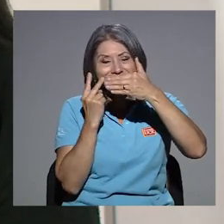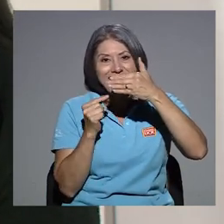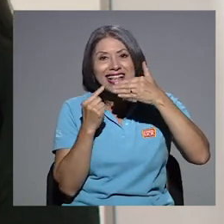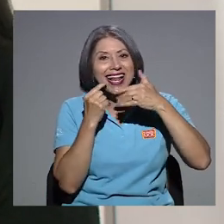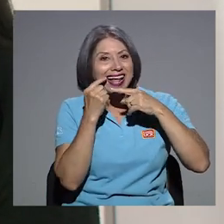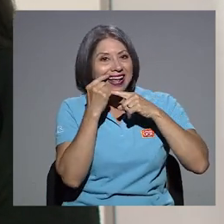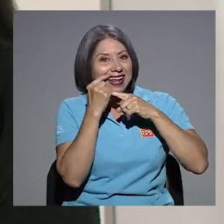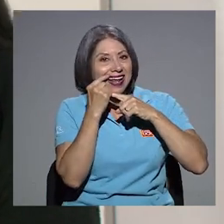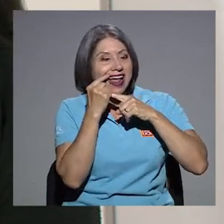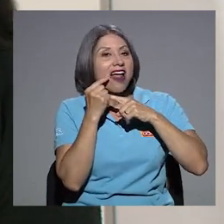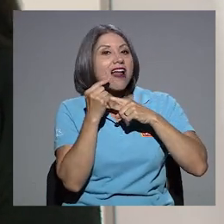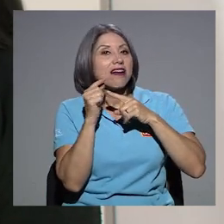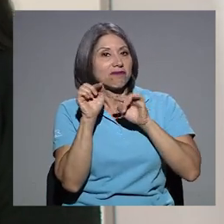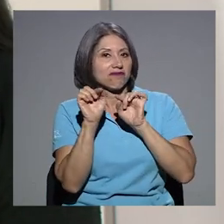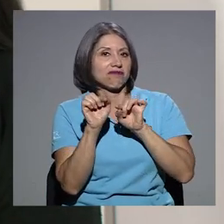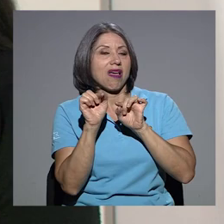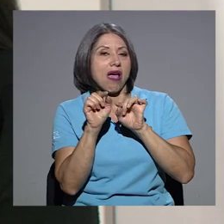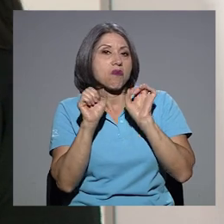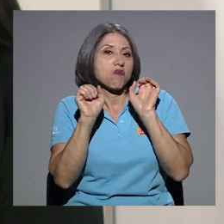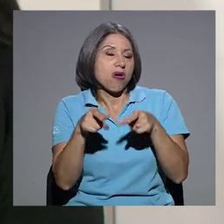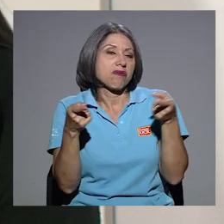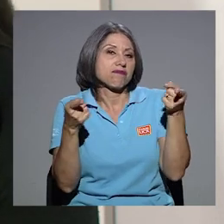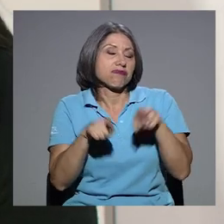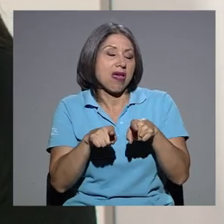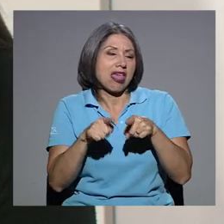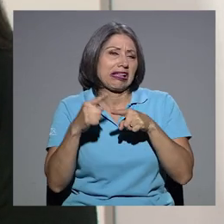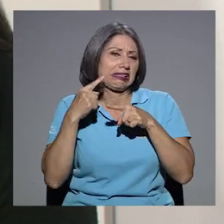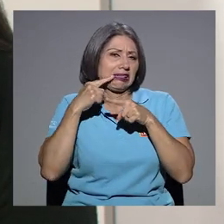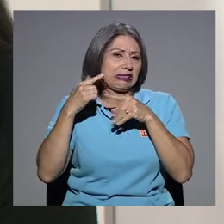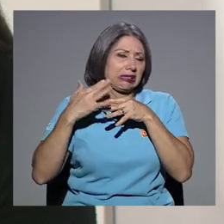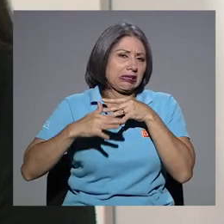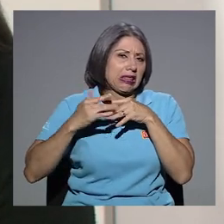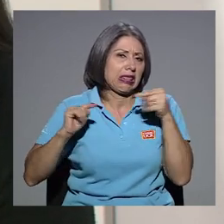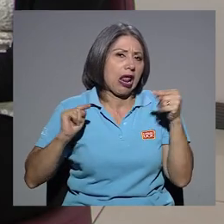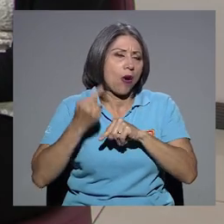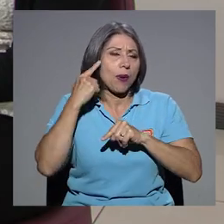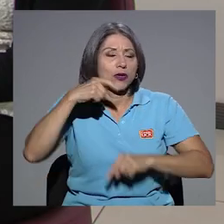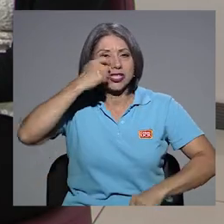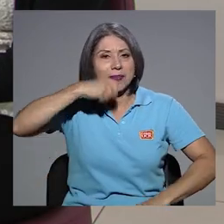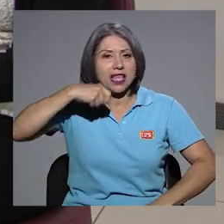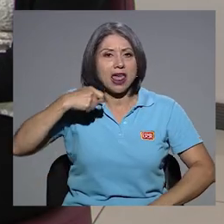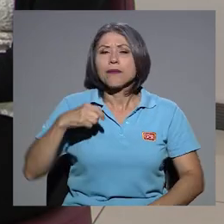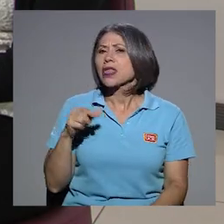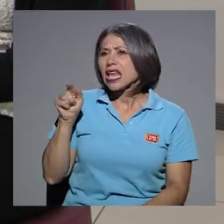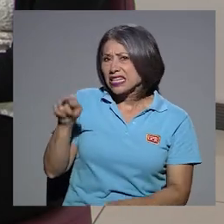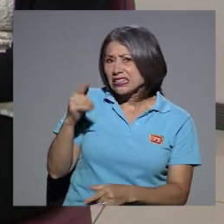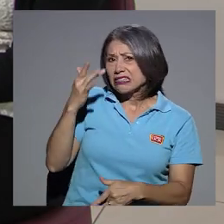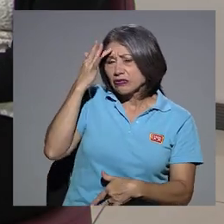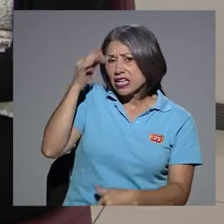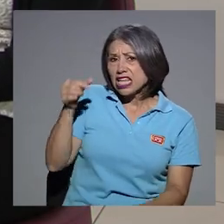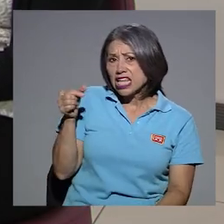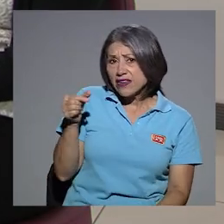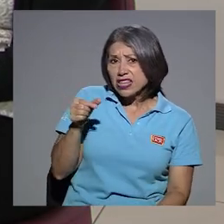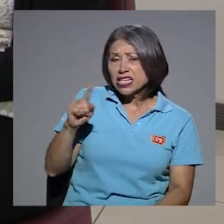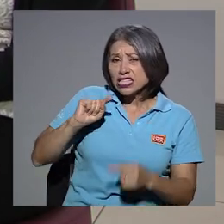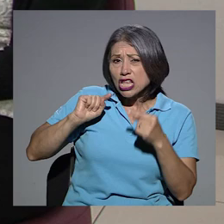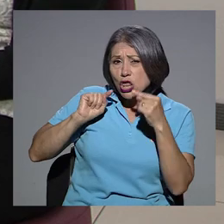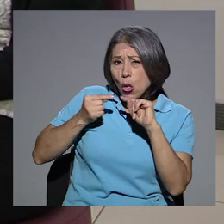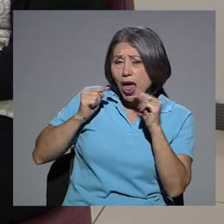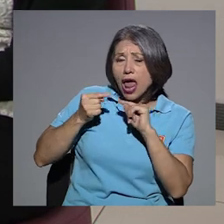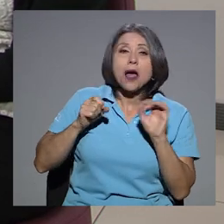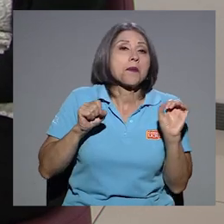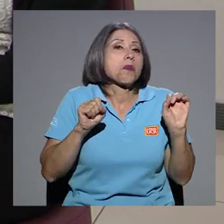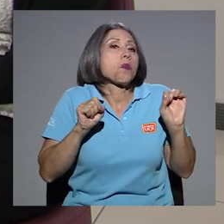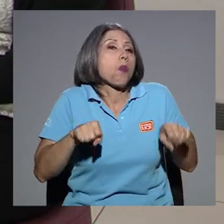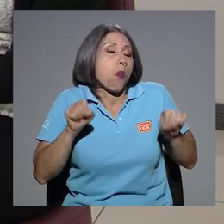dientes. Eso es lo que puede generar un trauma por cepillado. ¿La gingivitis es dolorosa? Puede ser